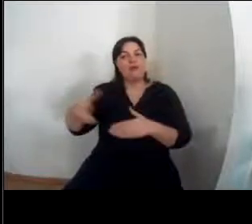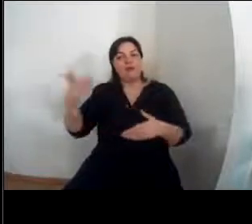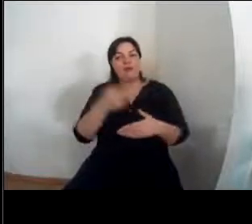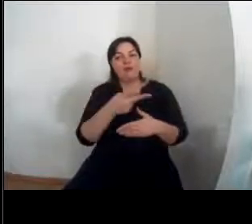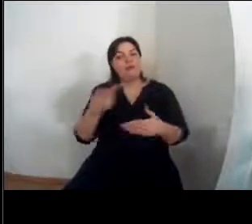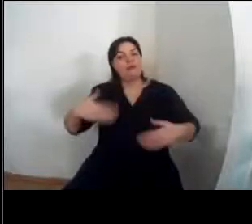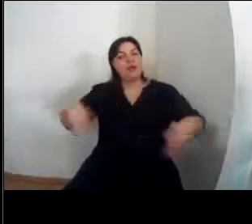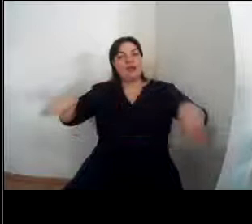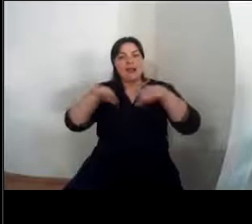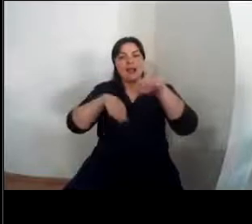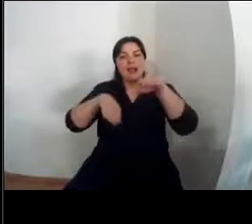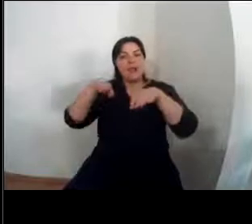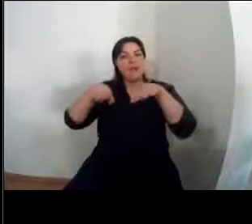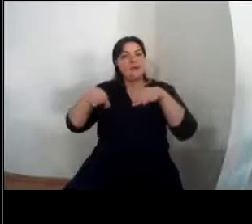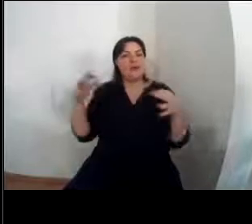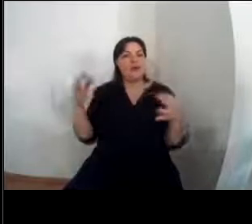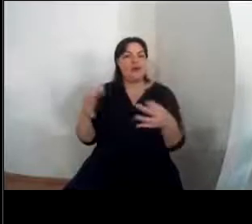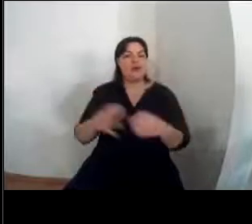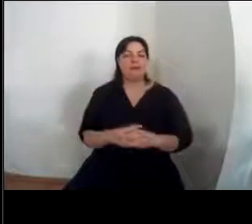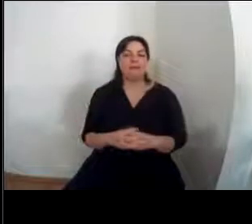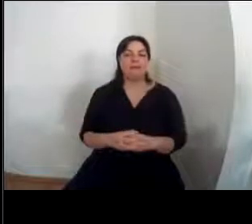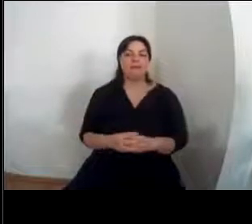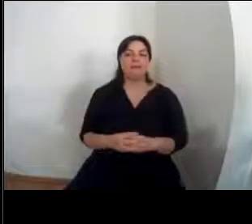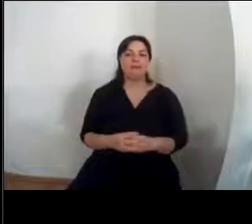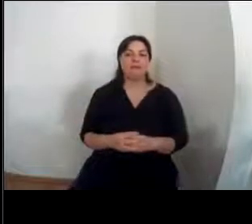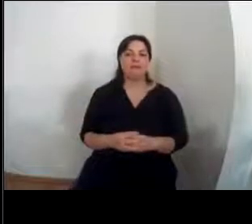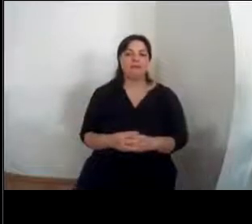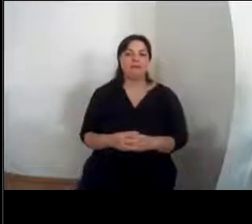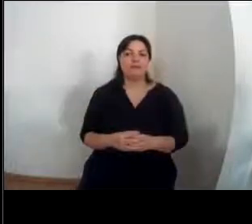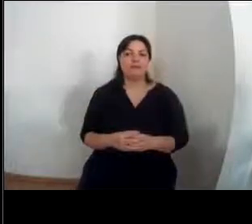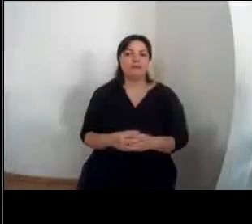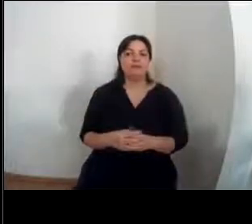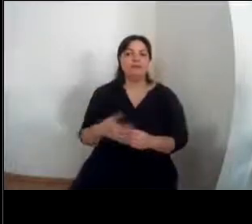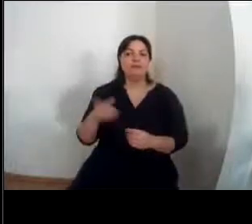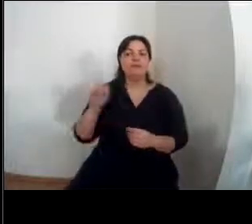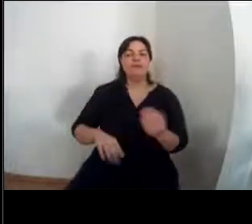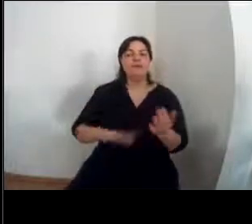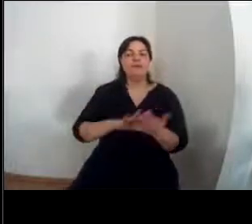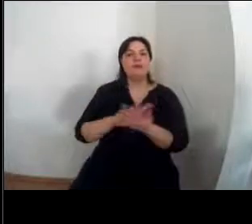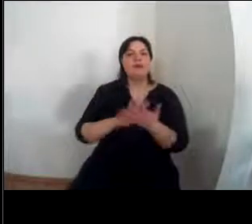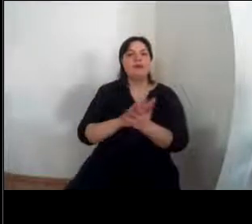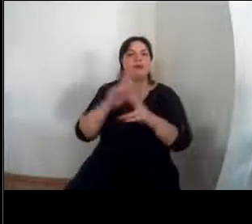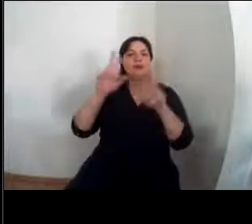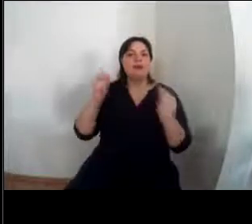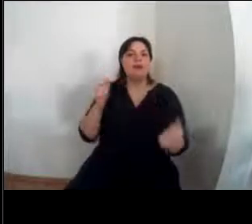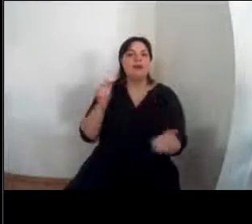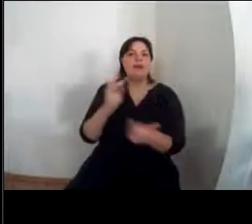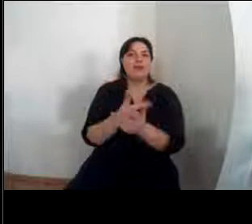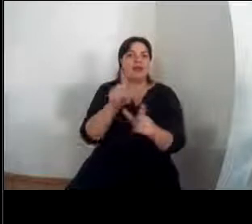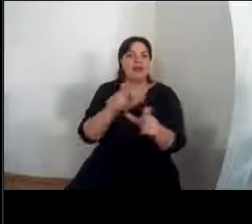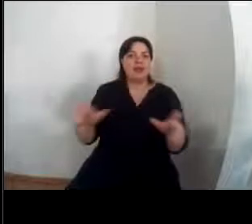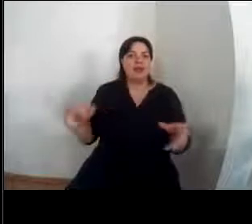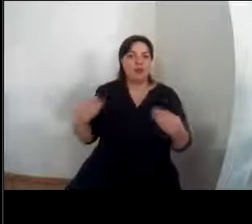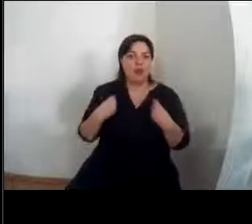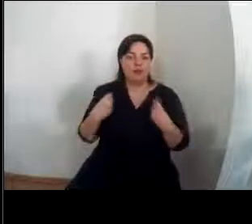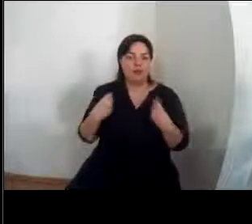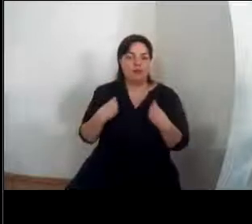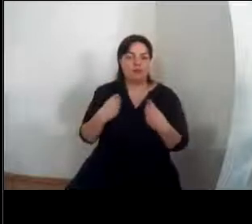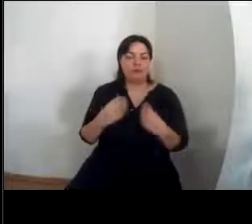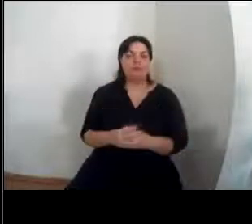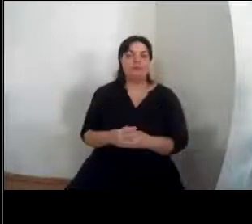Se habla mucho del reto demográfico Y es cierto que